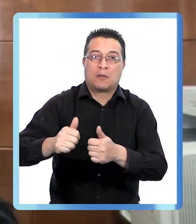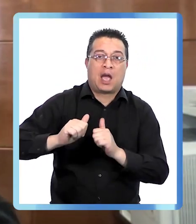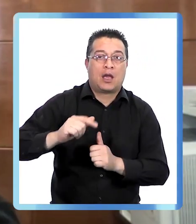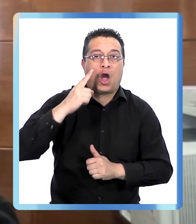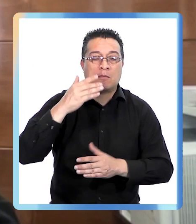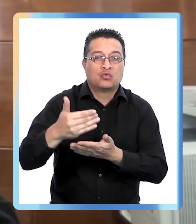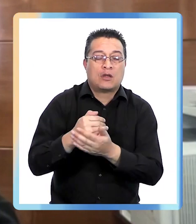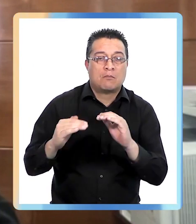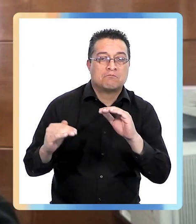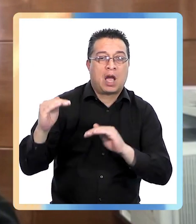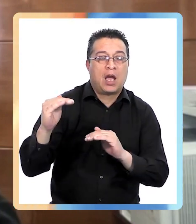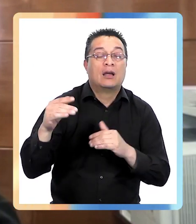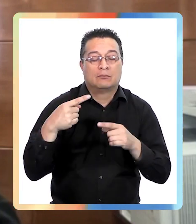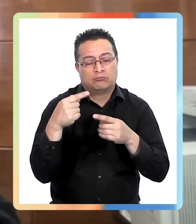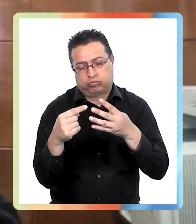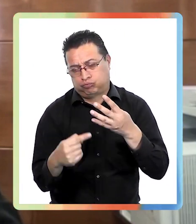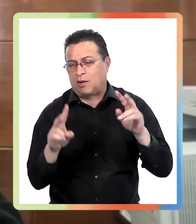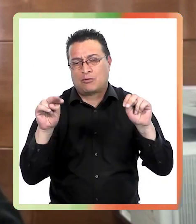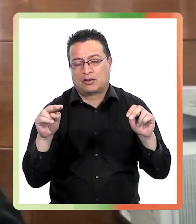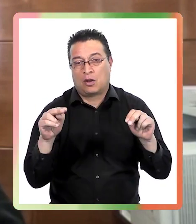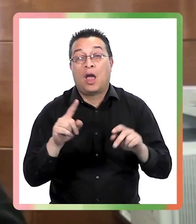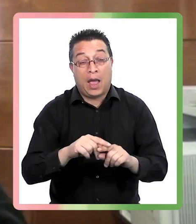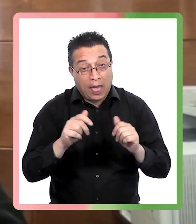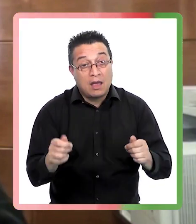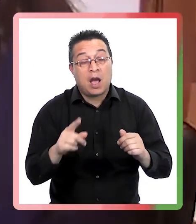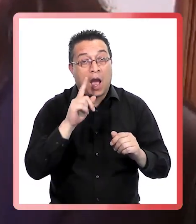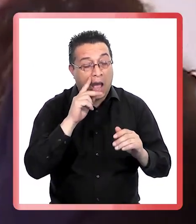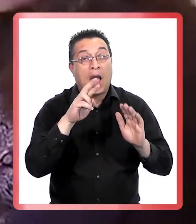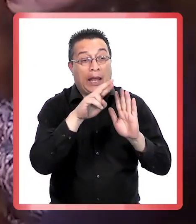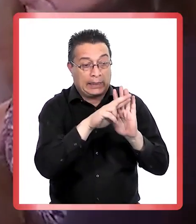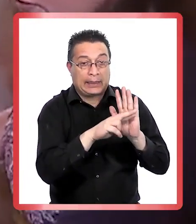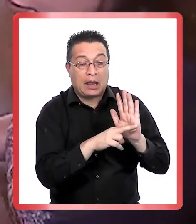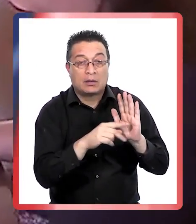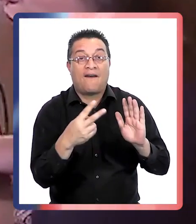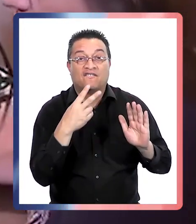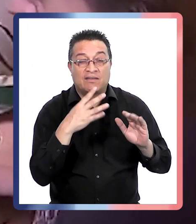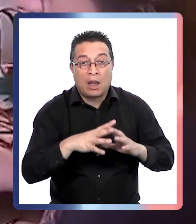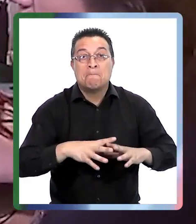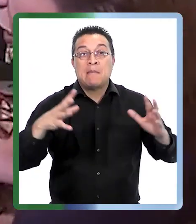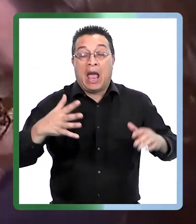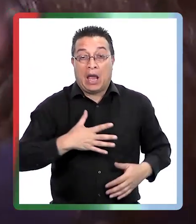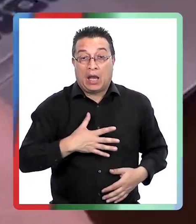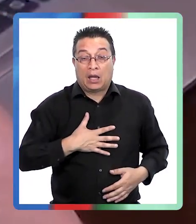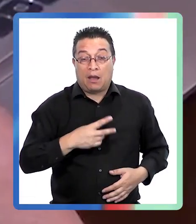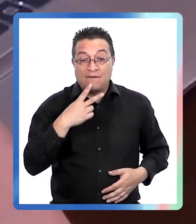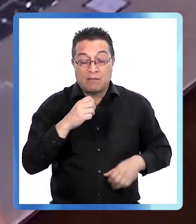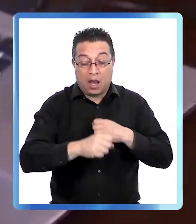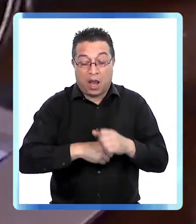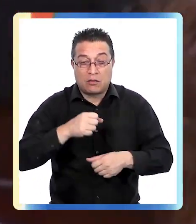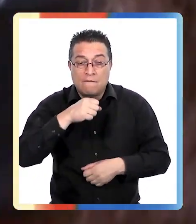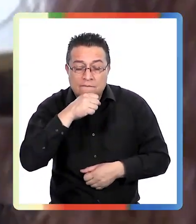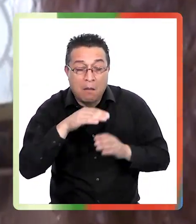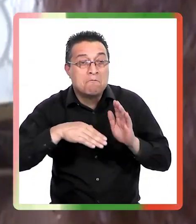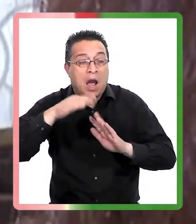28%, entonces hay varias razones. Además, tenemos reglas en las cuales vivimos más que los hombres y por